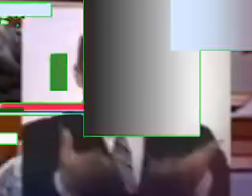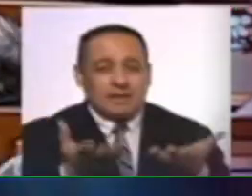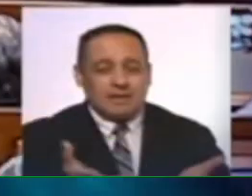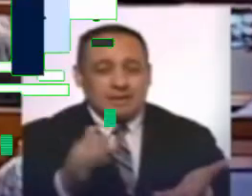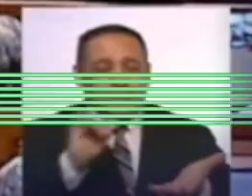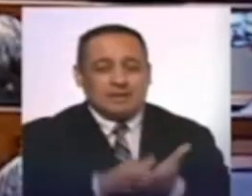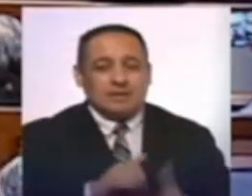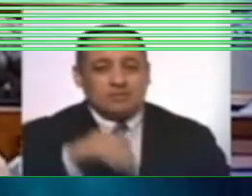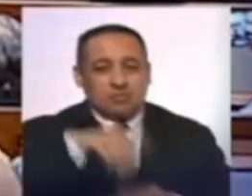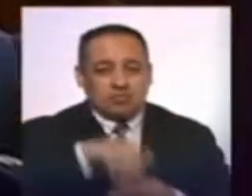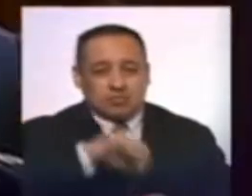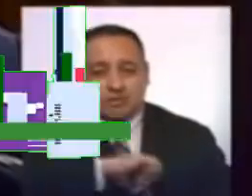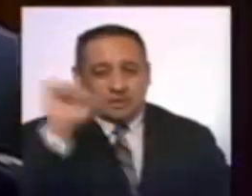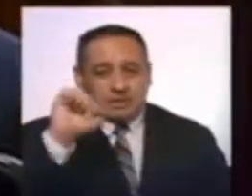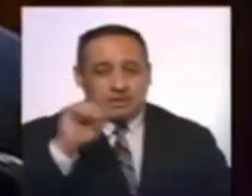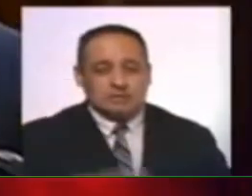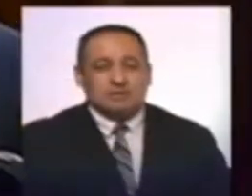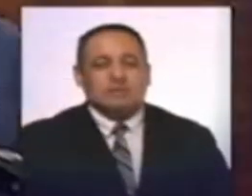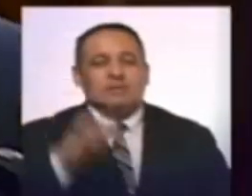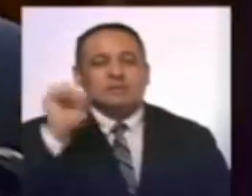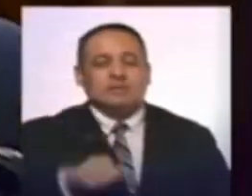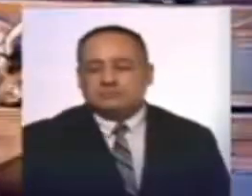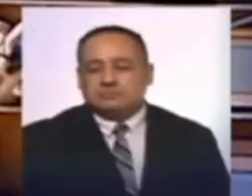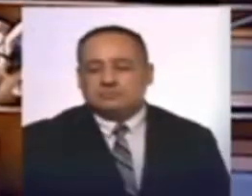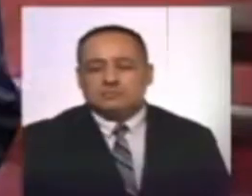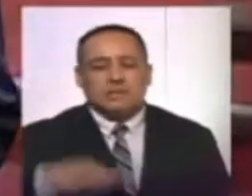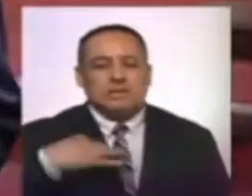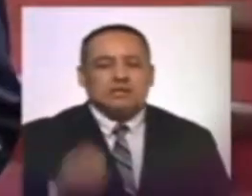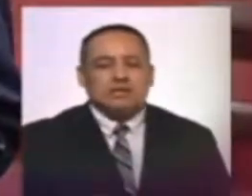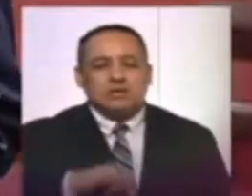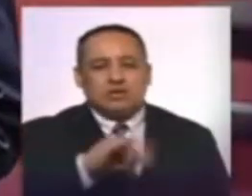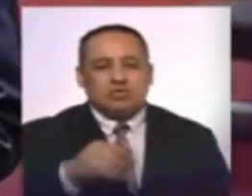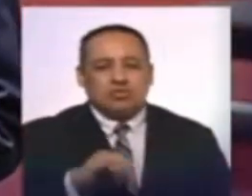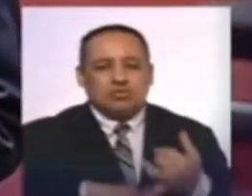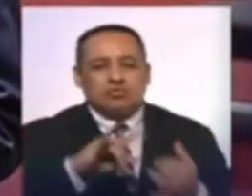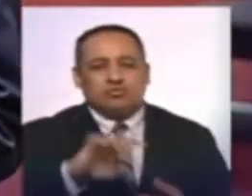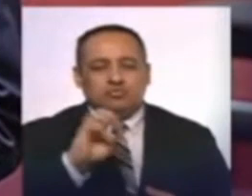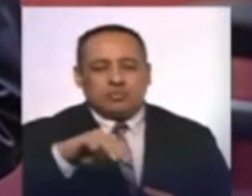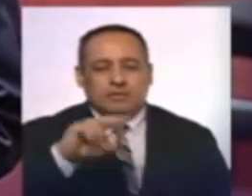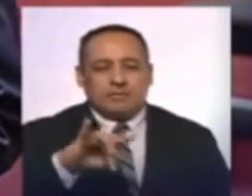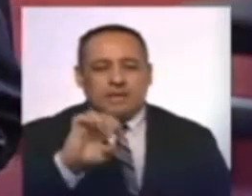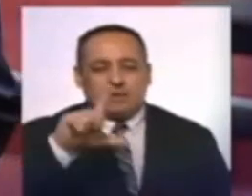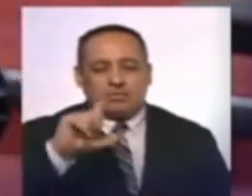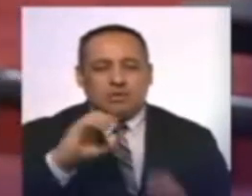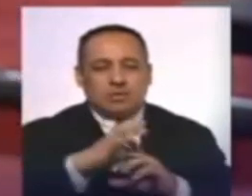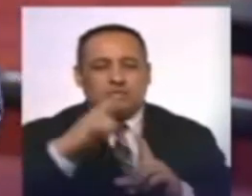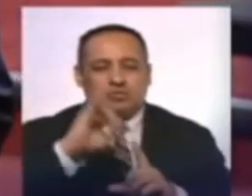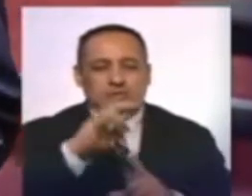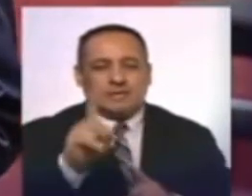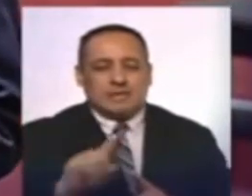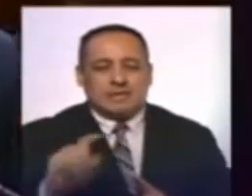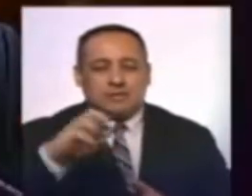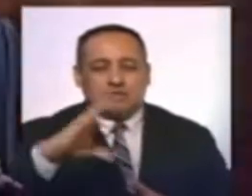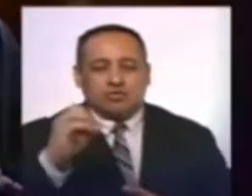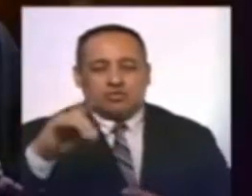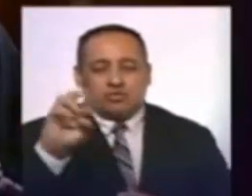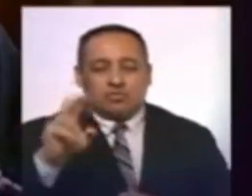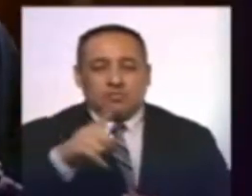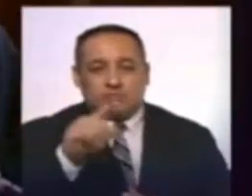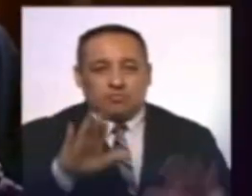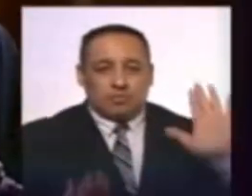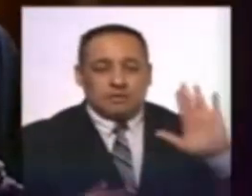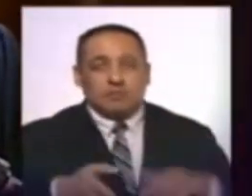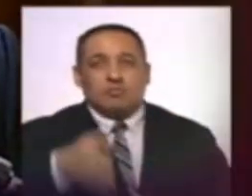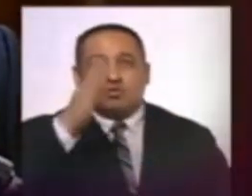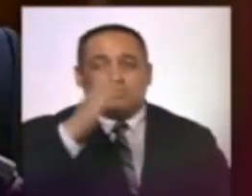ha sido elegido? Sí, prometo. Josué Gutiérrez juró como defensor del pueblo en una ceremonia presidida por el presidente